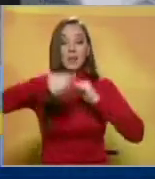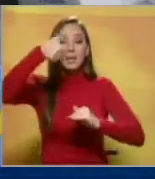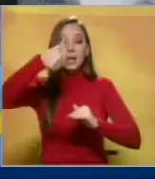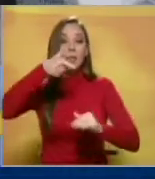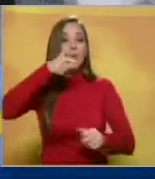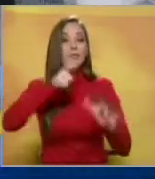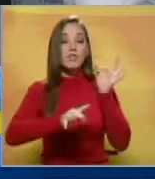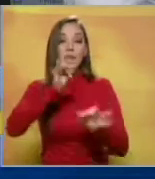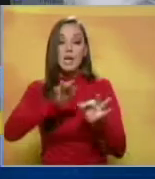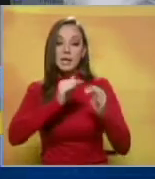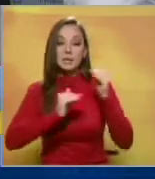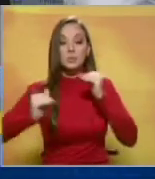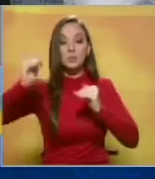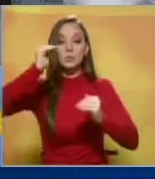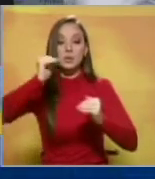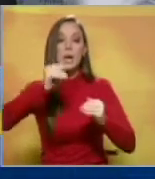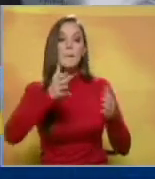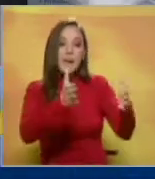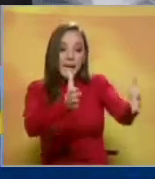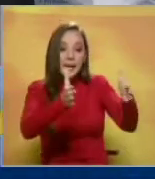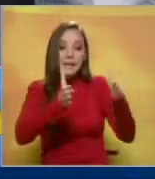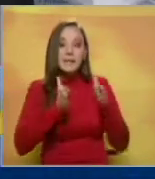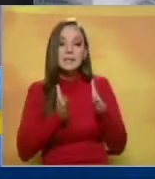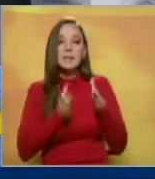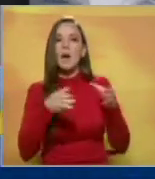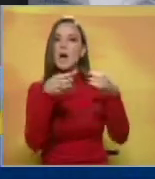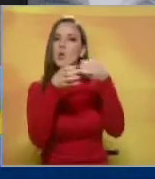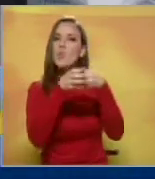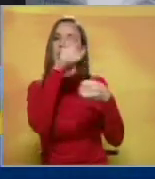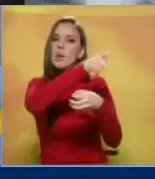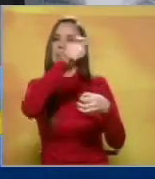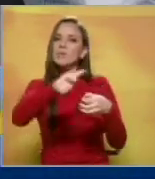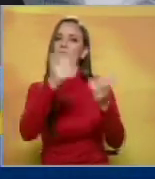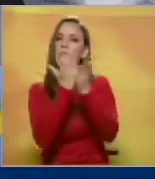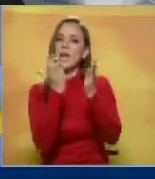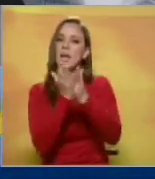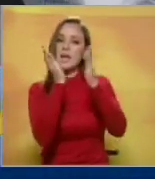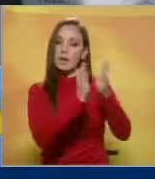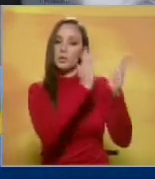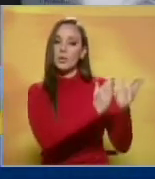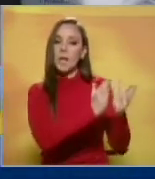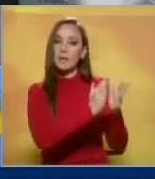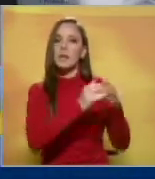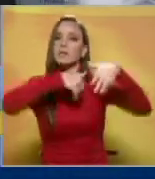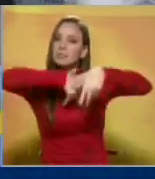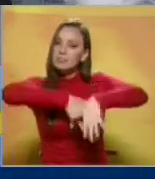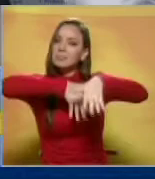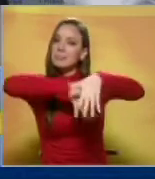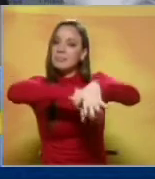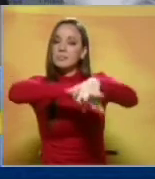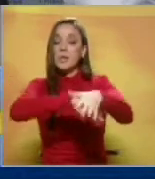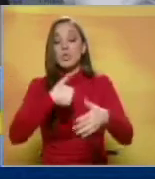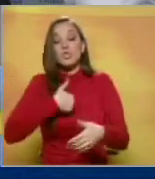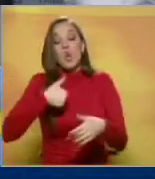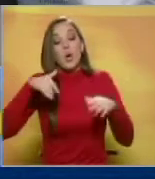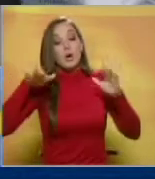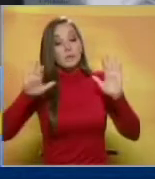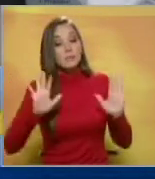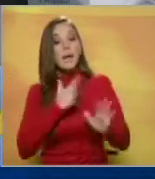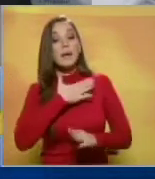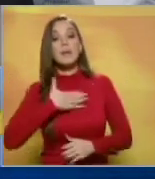para que reciba a este grupo de personas que va a acudir hoy al ministerio público y que yo aspiro